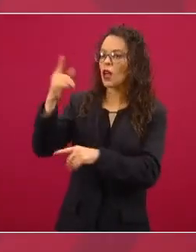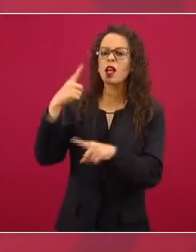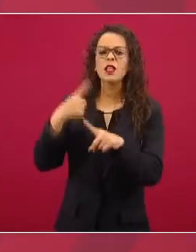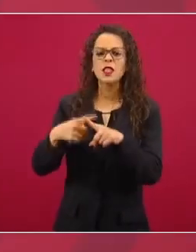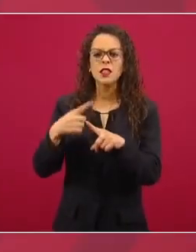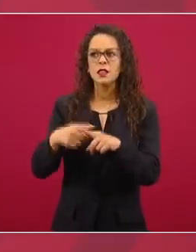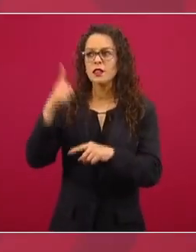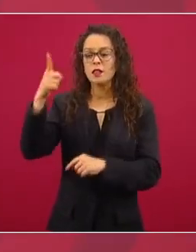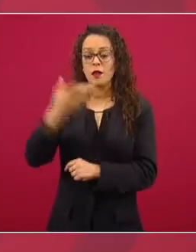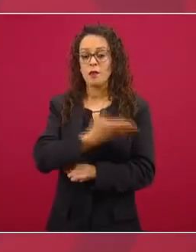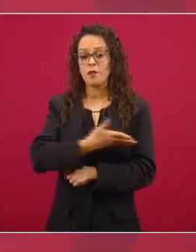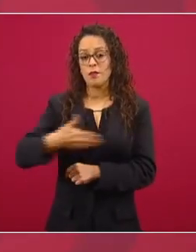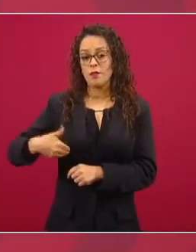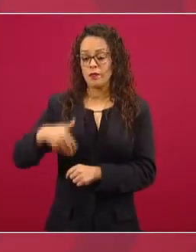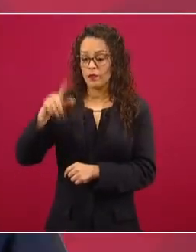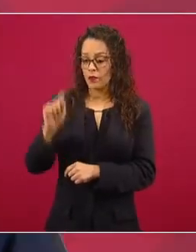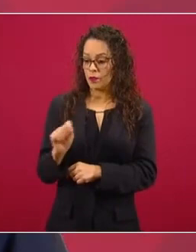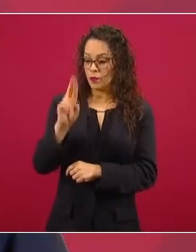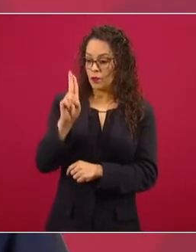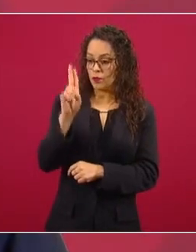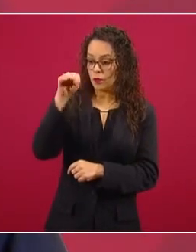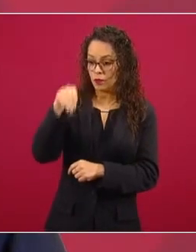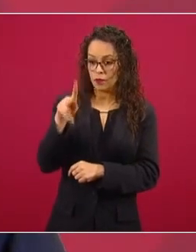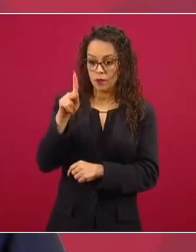de que nos ha respetado.